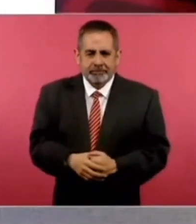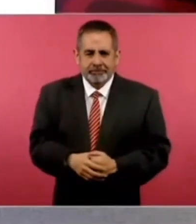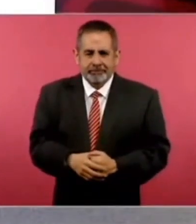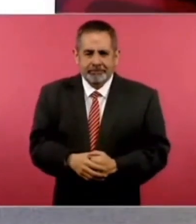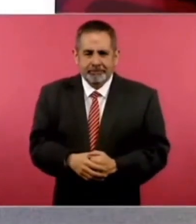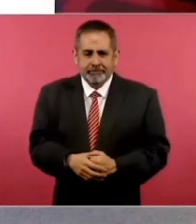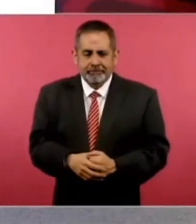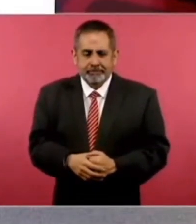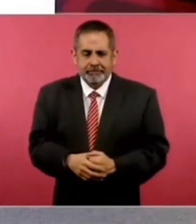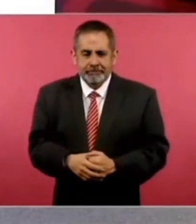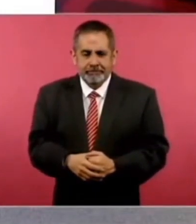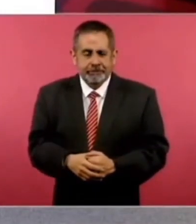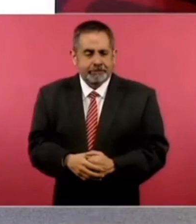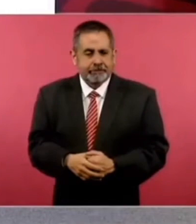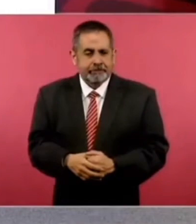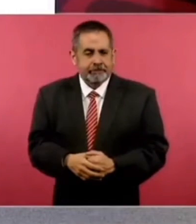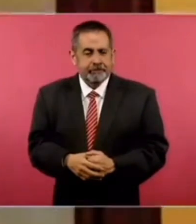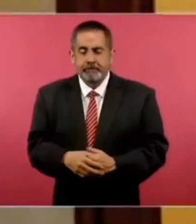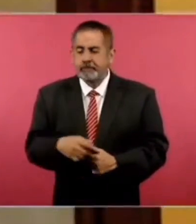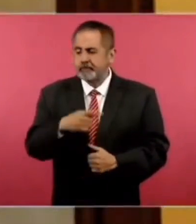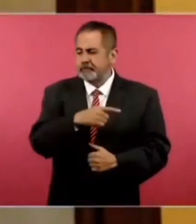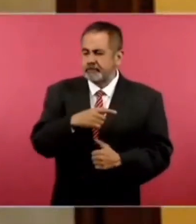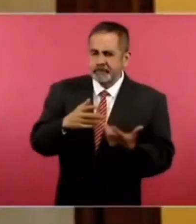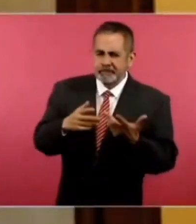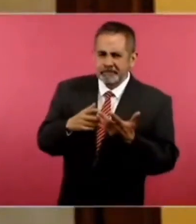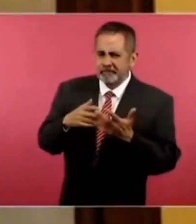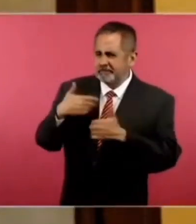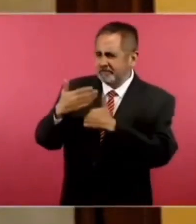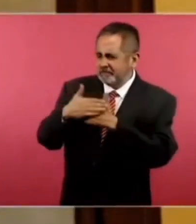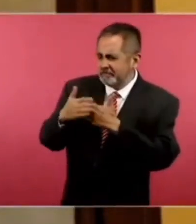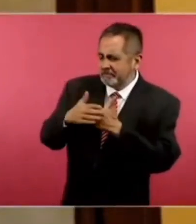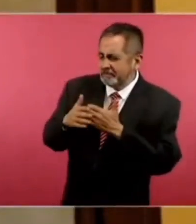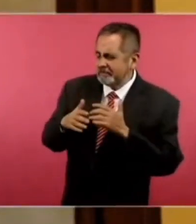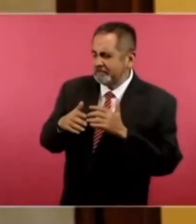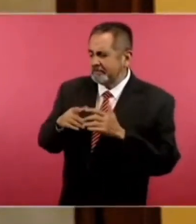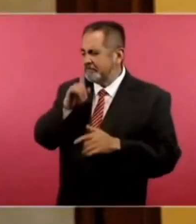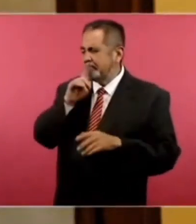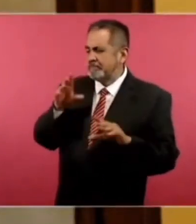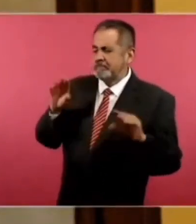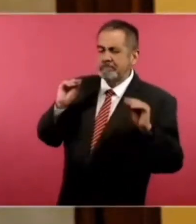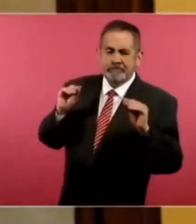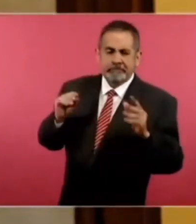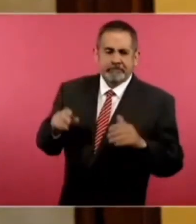el que se negó a retractarse en Worms.